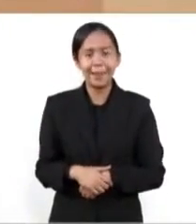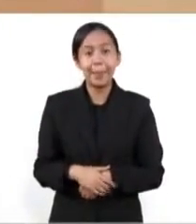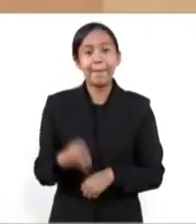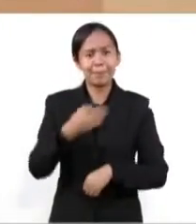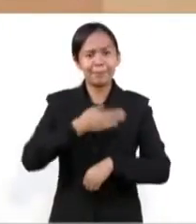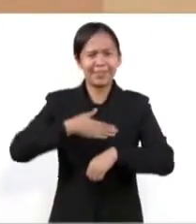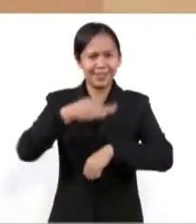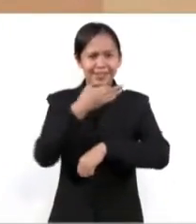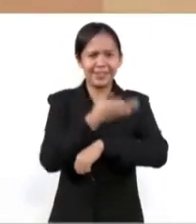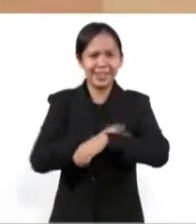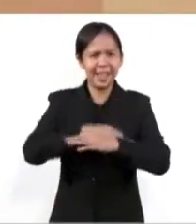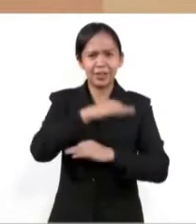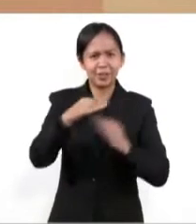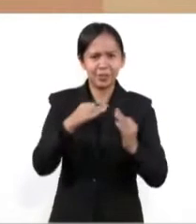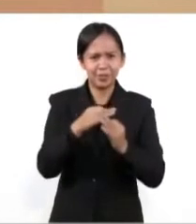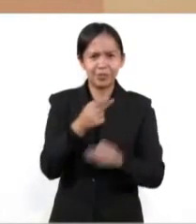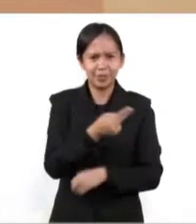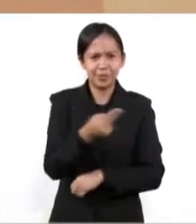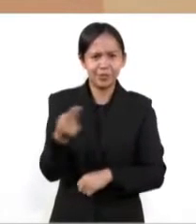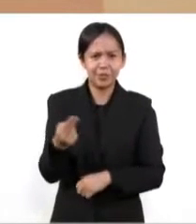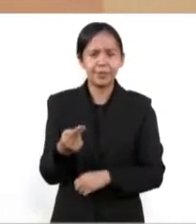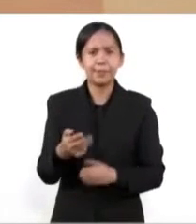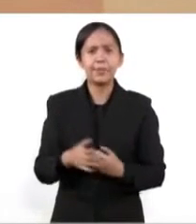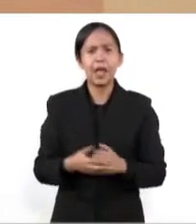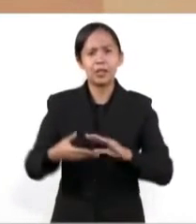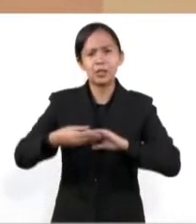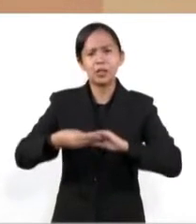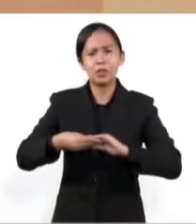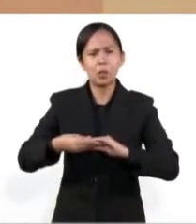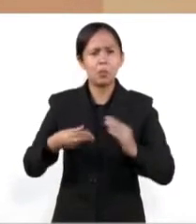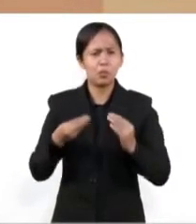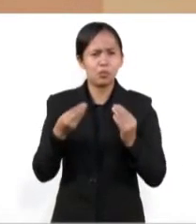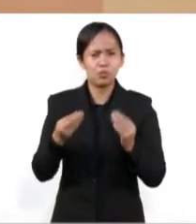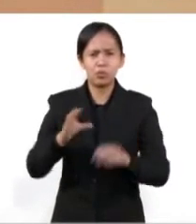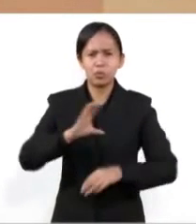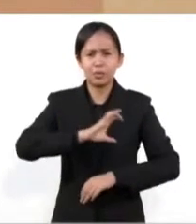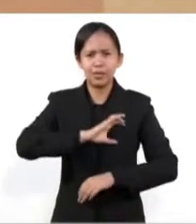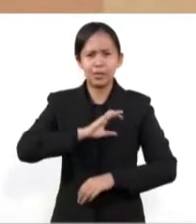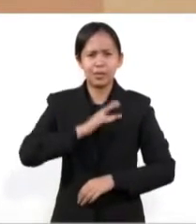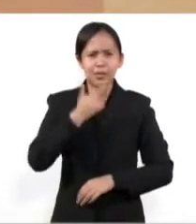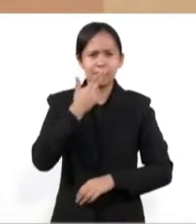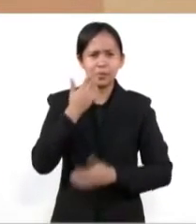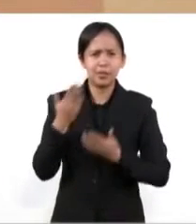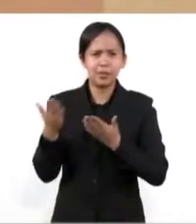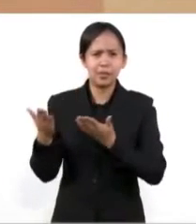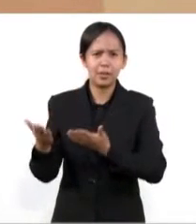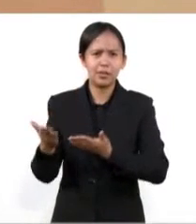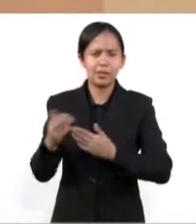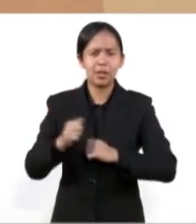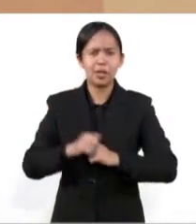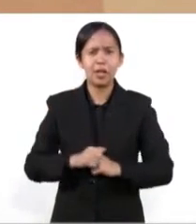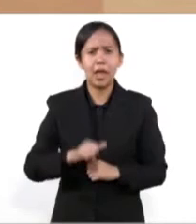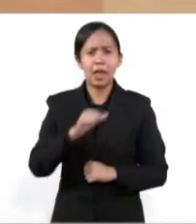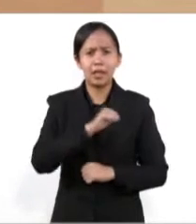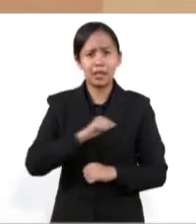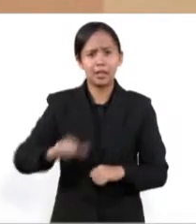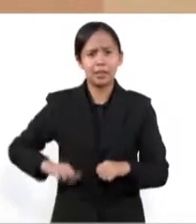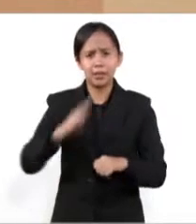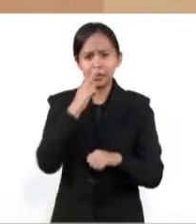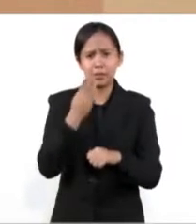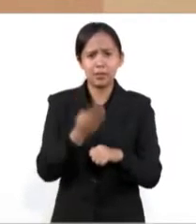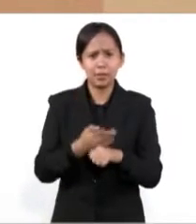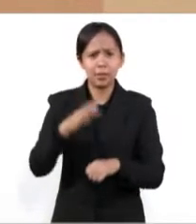Muy buenas tardes a todos y a todas. Saludo con muchísimo cariño a nuestra